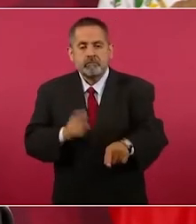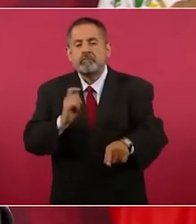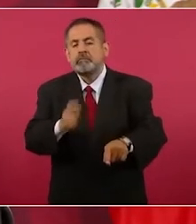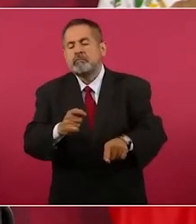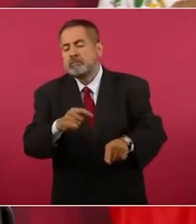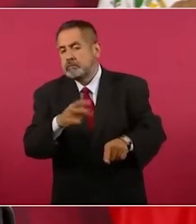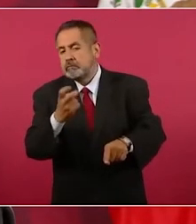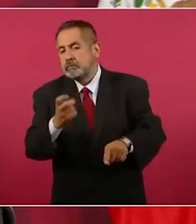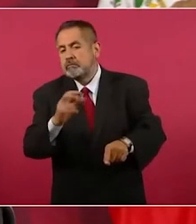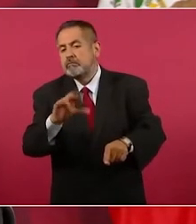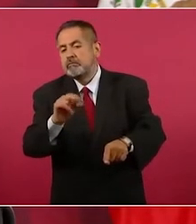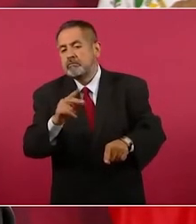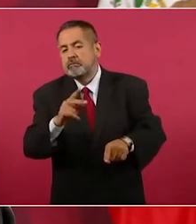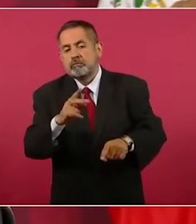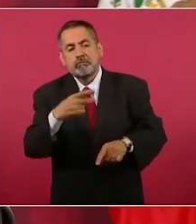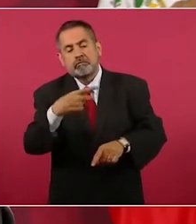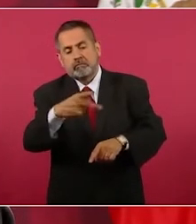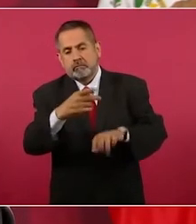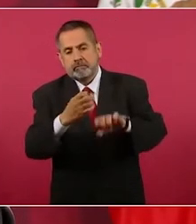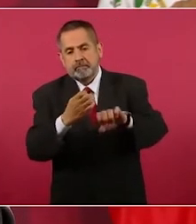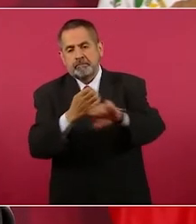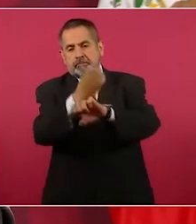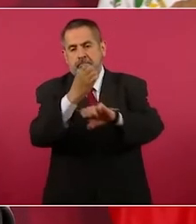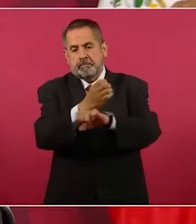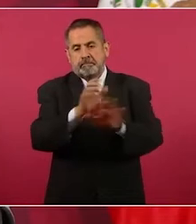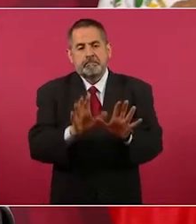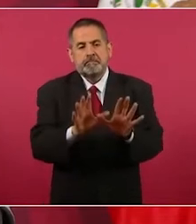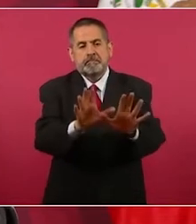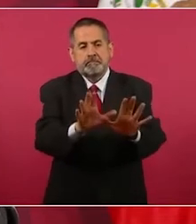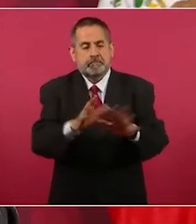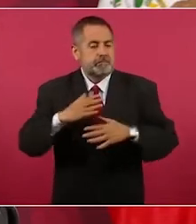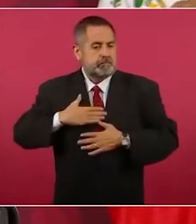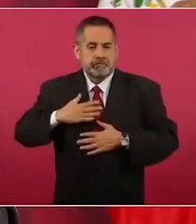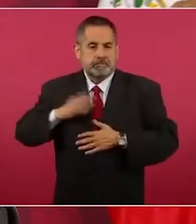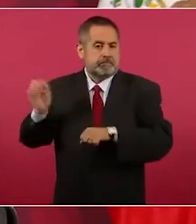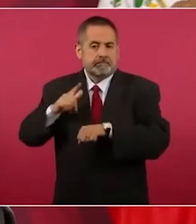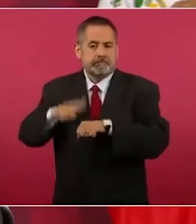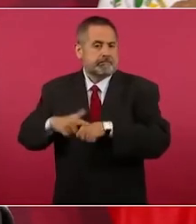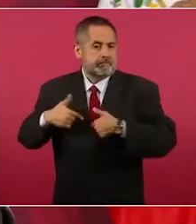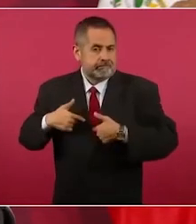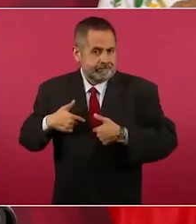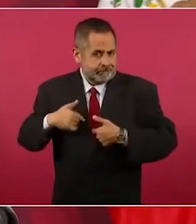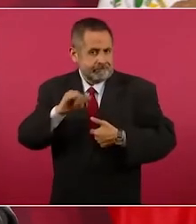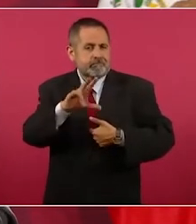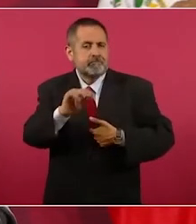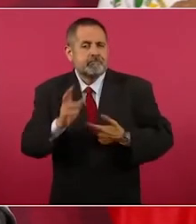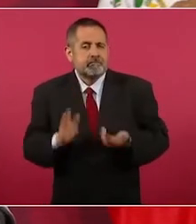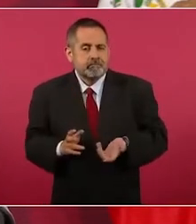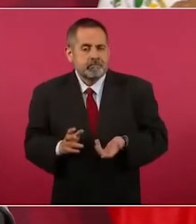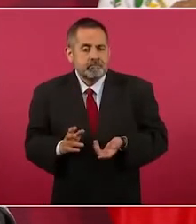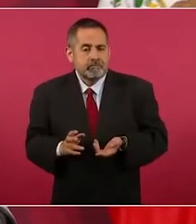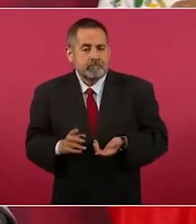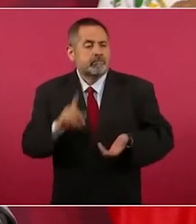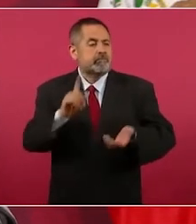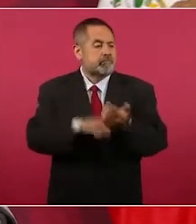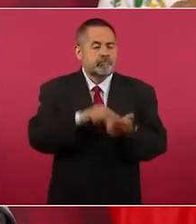asunto del foro común, que no tiene que ver con una